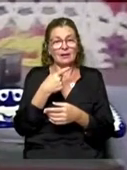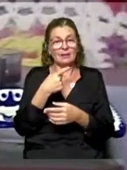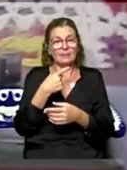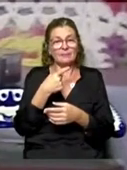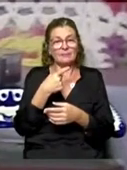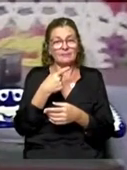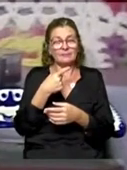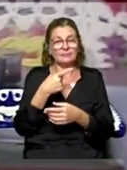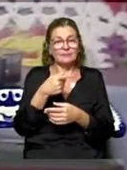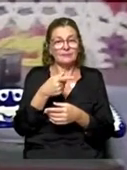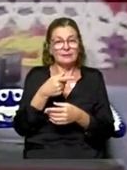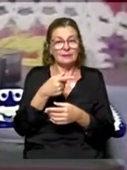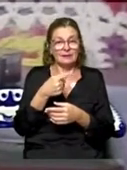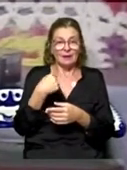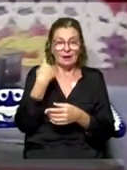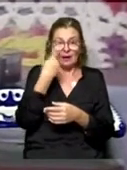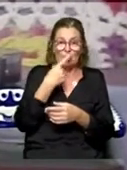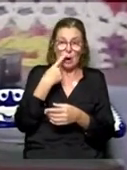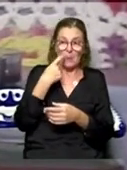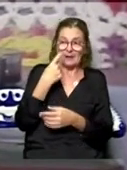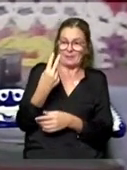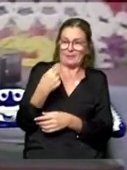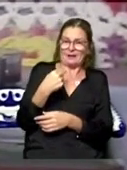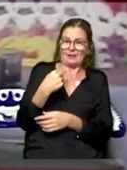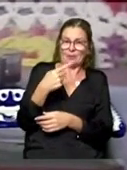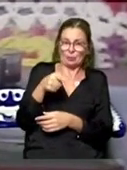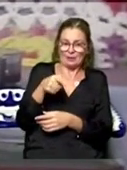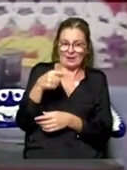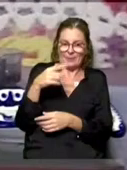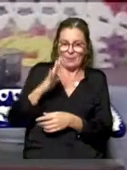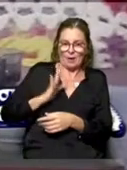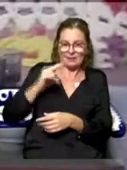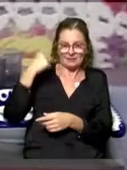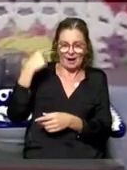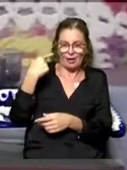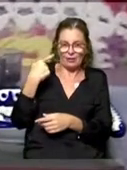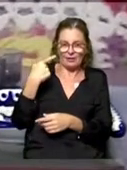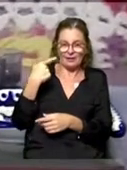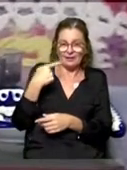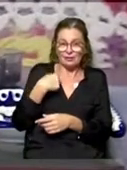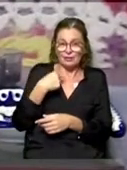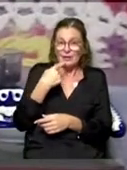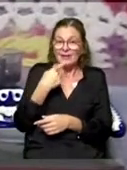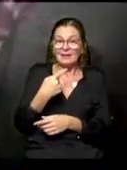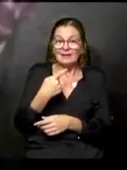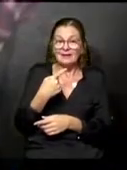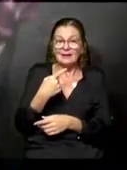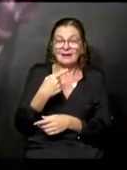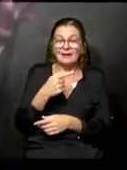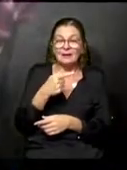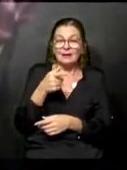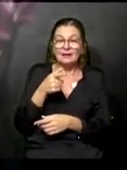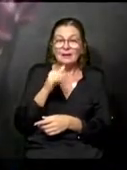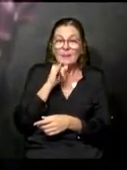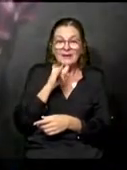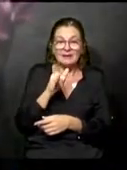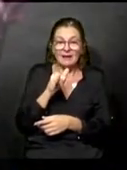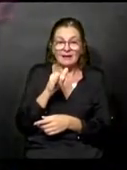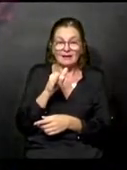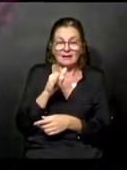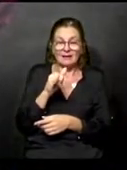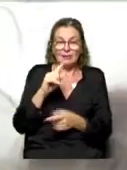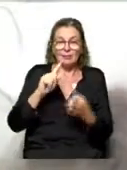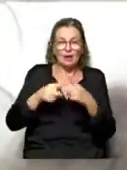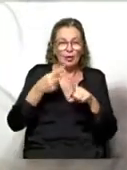sencillamente. Y el tipo me quedaba mirando, me decía, la señora está loca, ¿no? Pero yo se lo decía porque tenía que decírselo, porque ese era el mensaje. ¿Tuviste